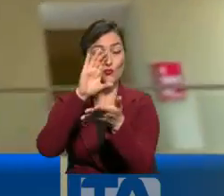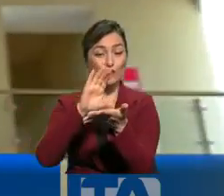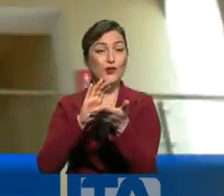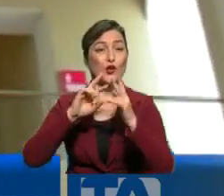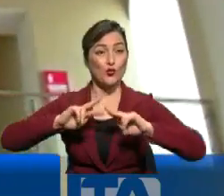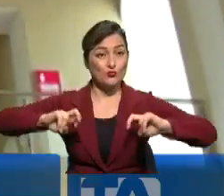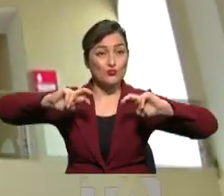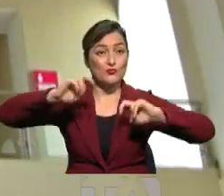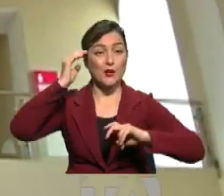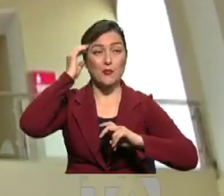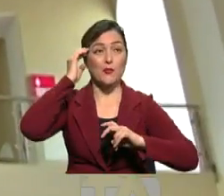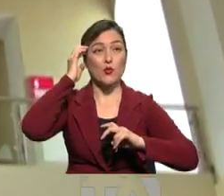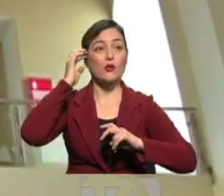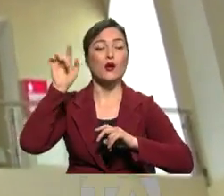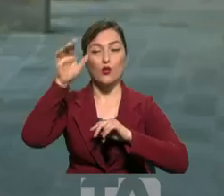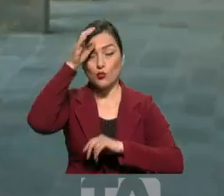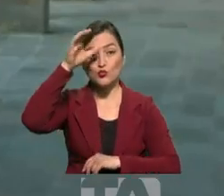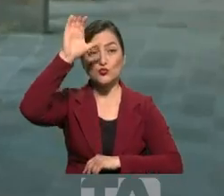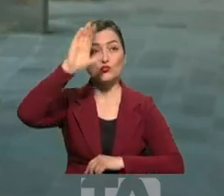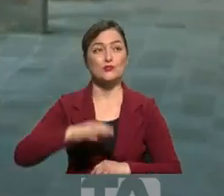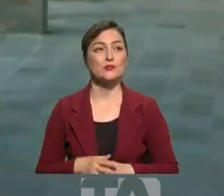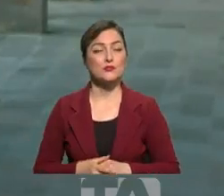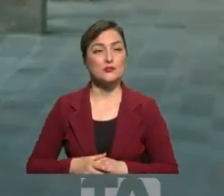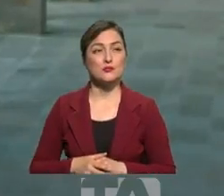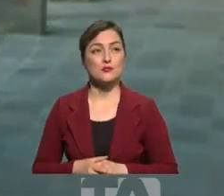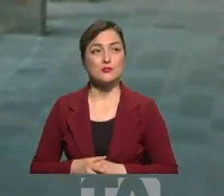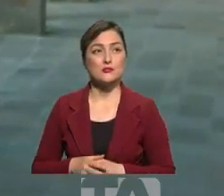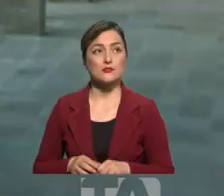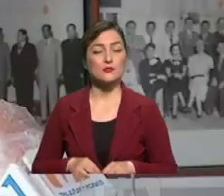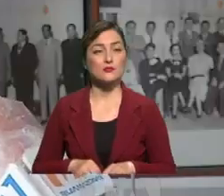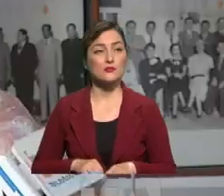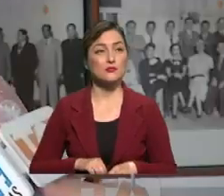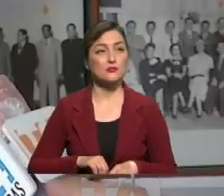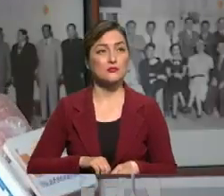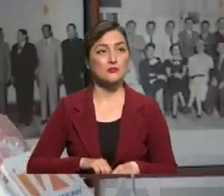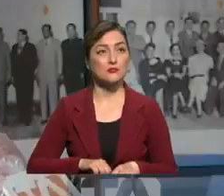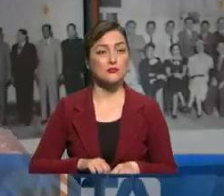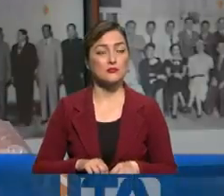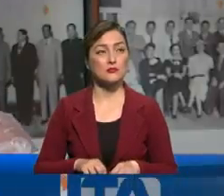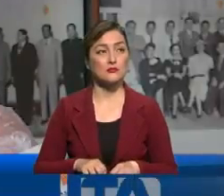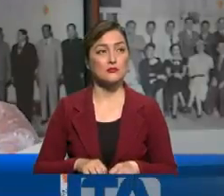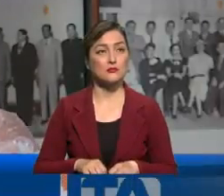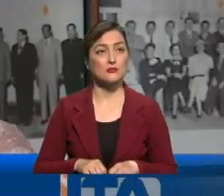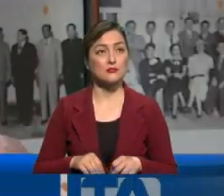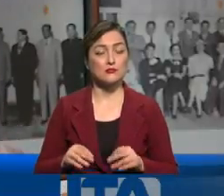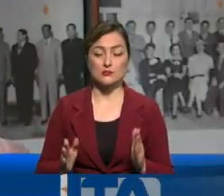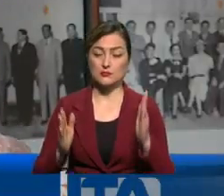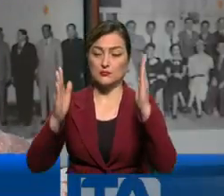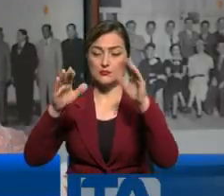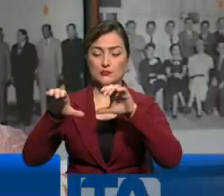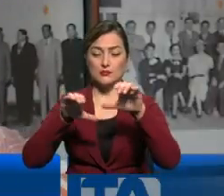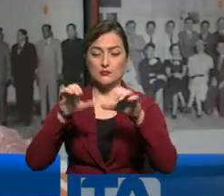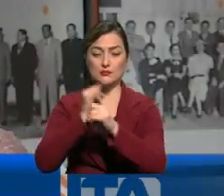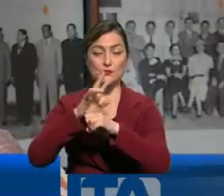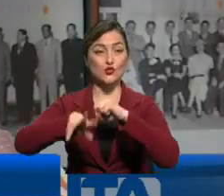de la Investigación de la Memoria y Patrimonio Cultural. Se ha identificado ya un edificio en coordinación con el Instituto Nacional